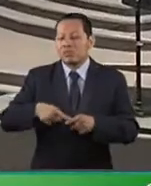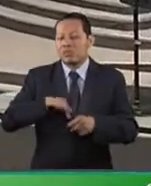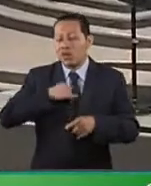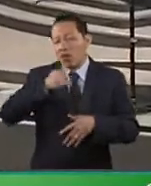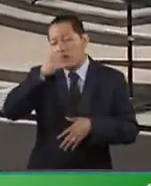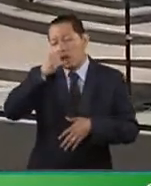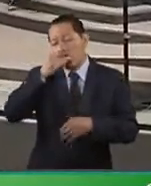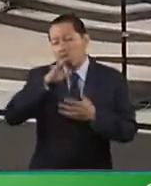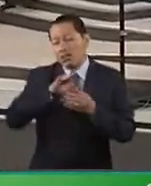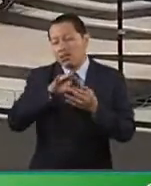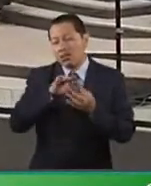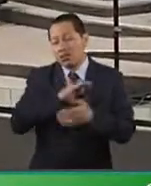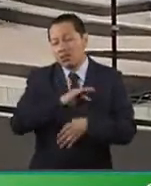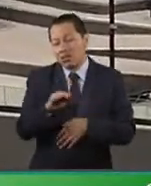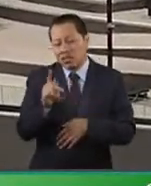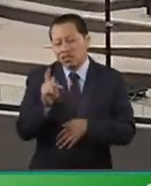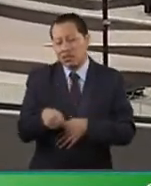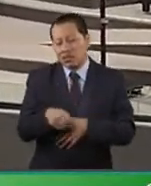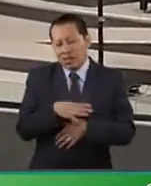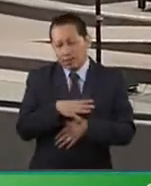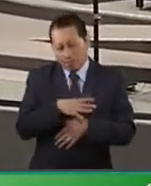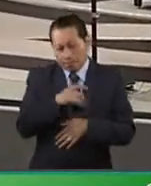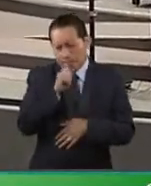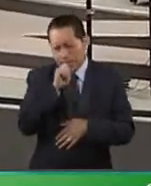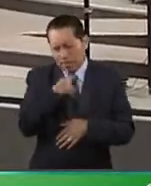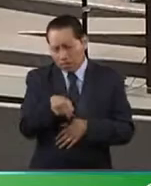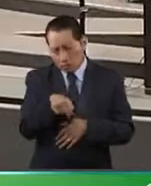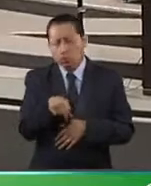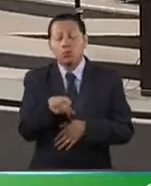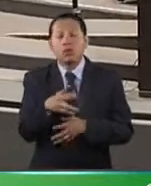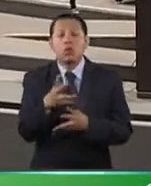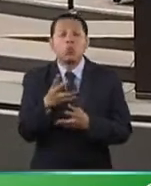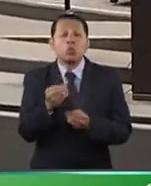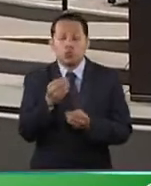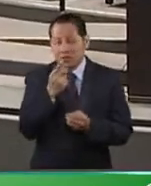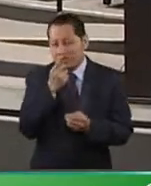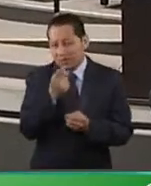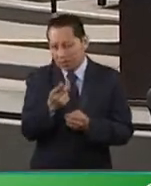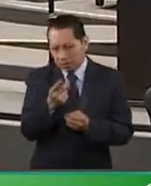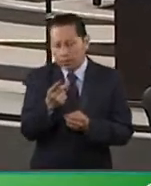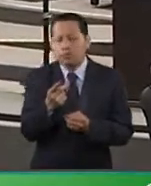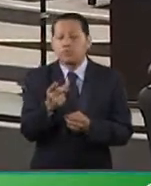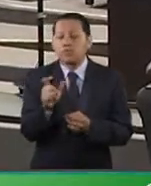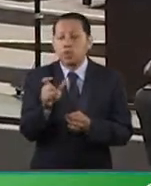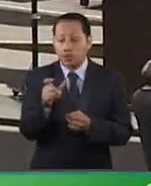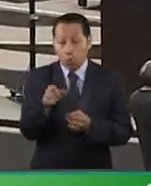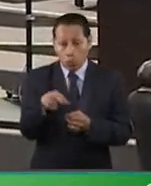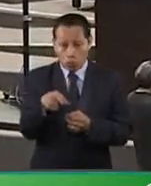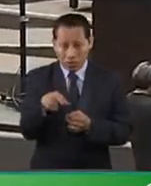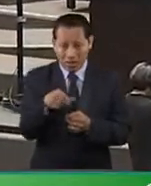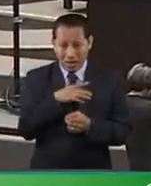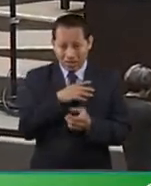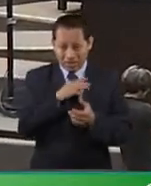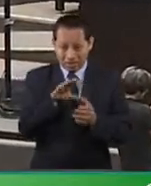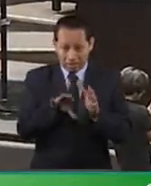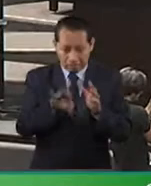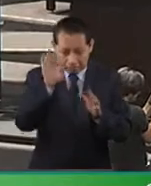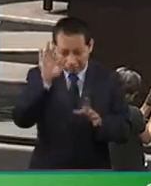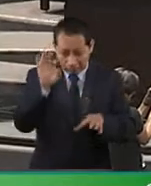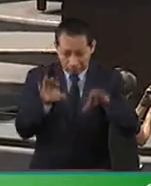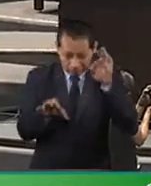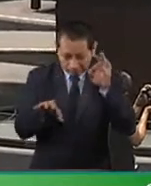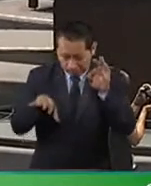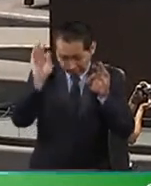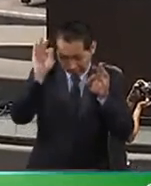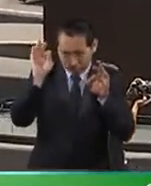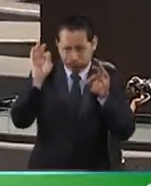vituperio a una difamación Incluso se atrevieron muchos de ellos a decir que todos los que salían eran personas de dudosa procedencia y de